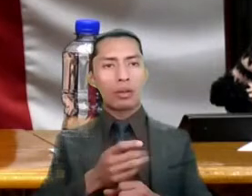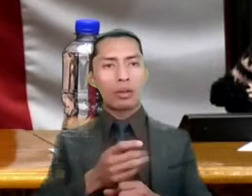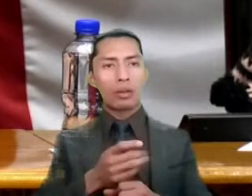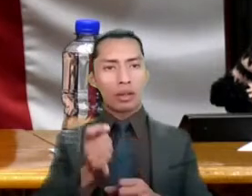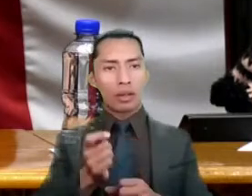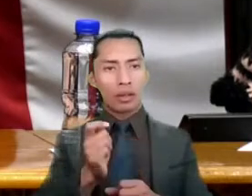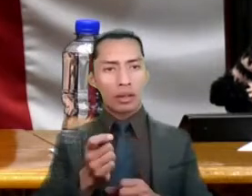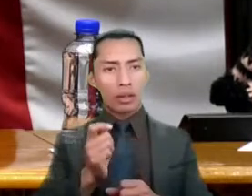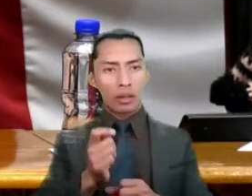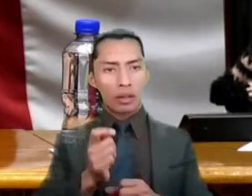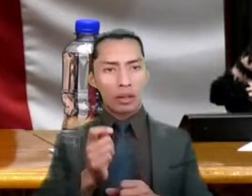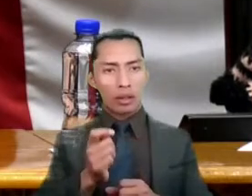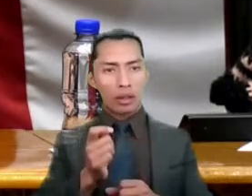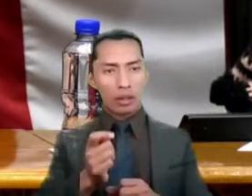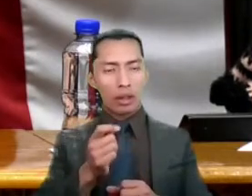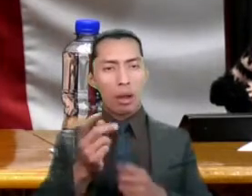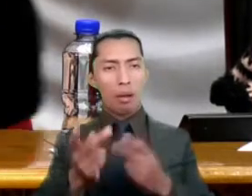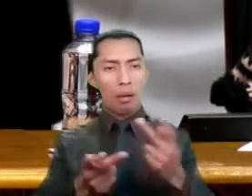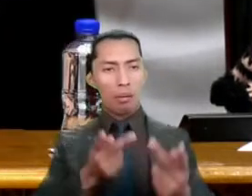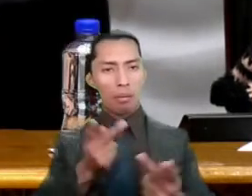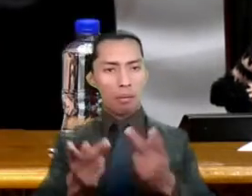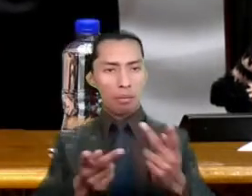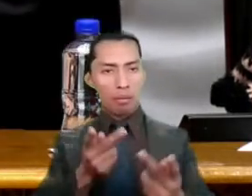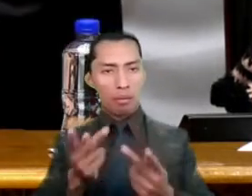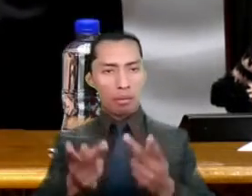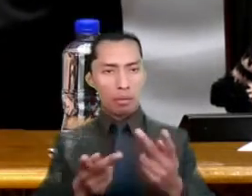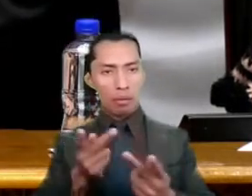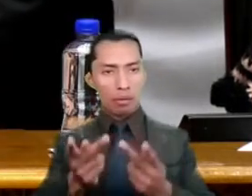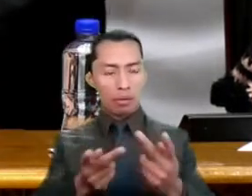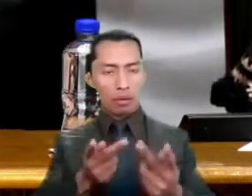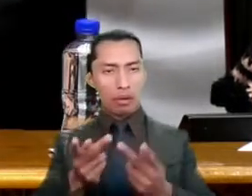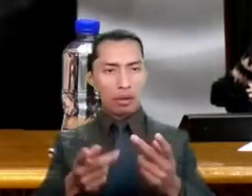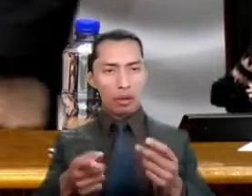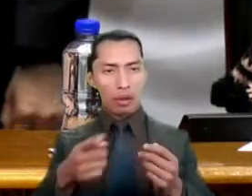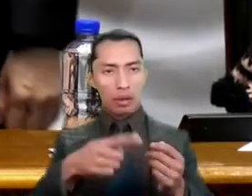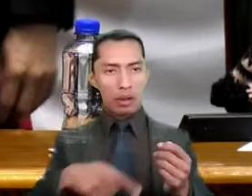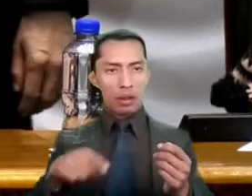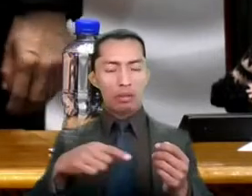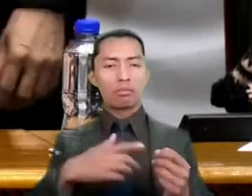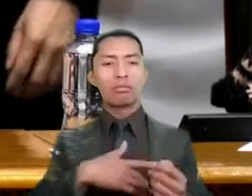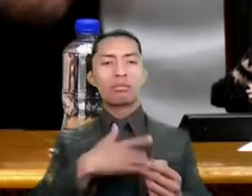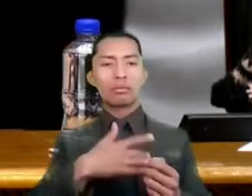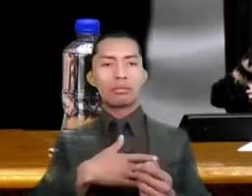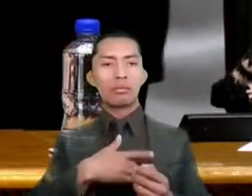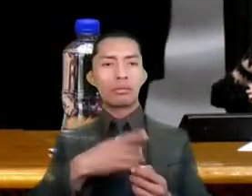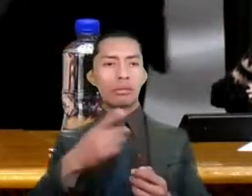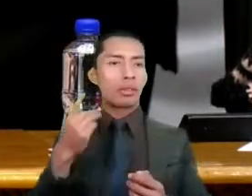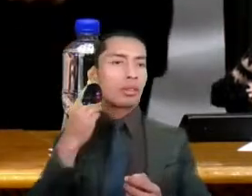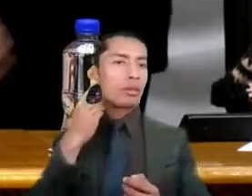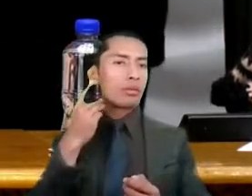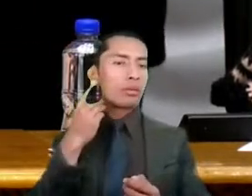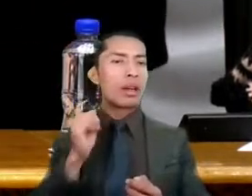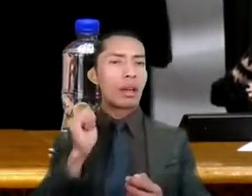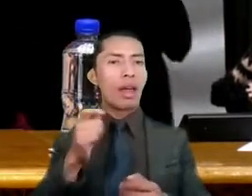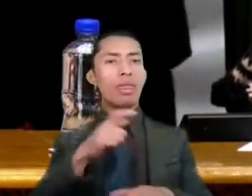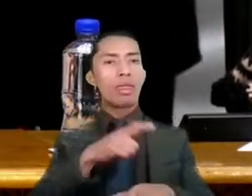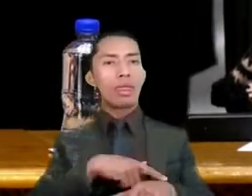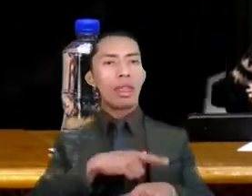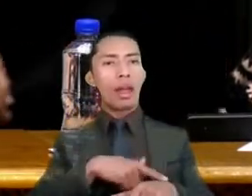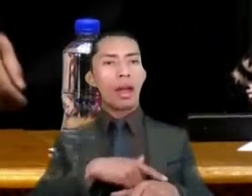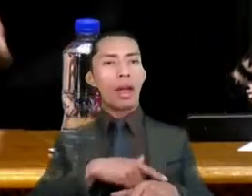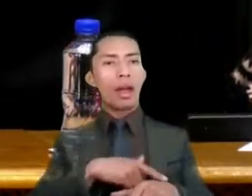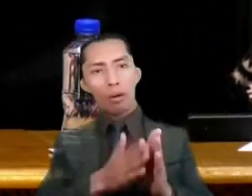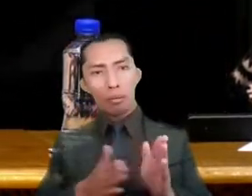vamos a proceder a consultar a los diputados si estamos de acuerdo en extender el tiempo para que